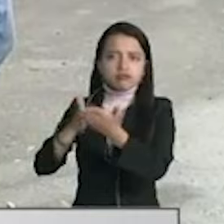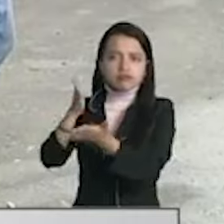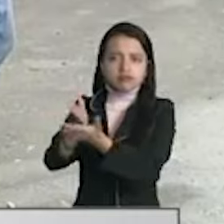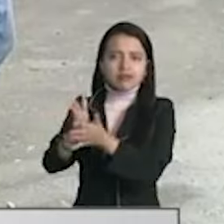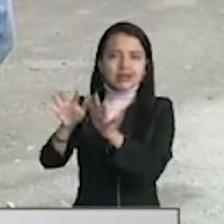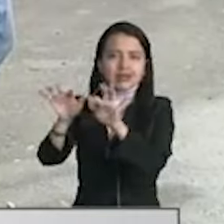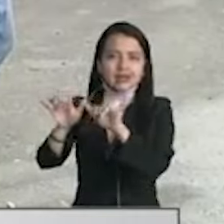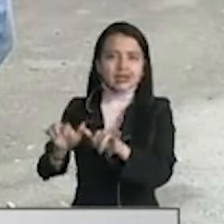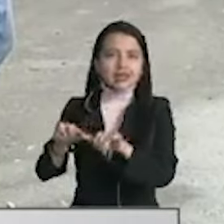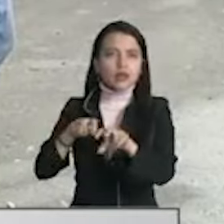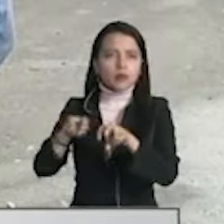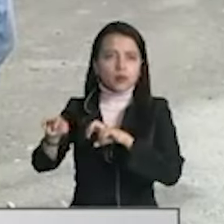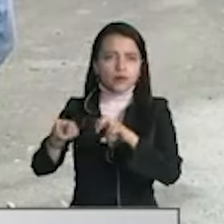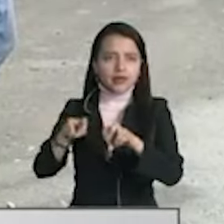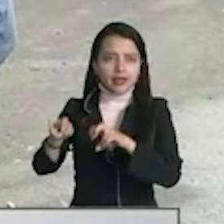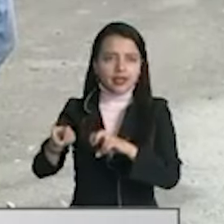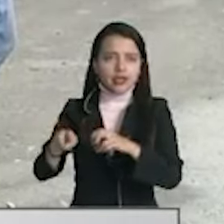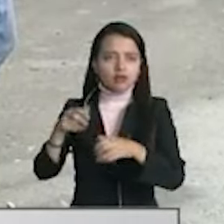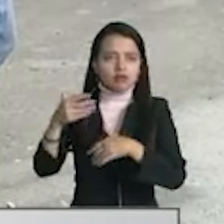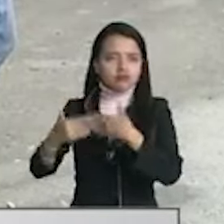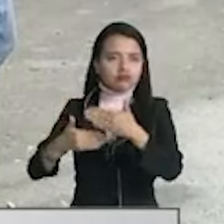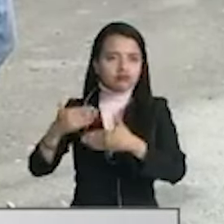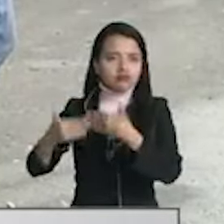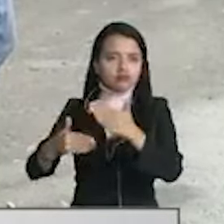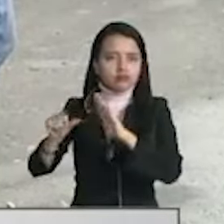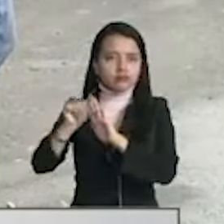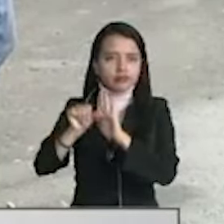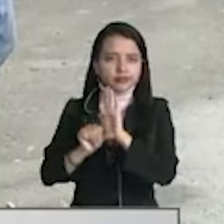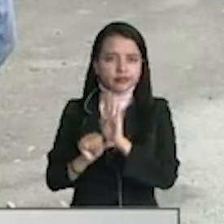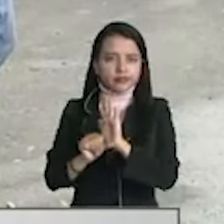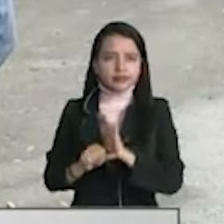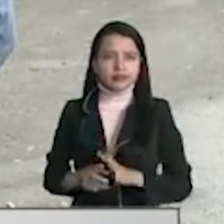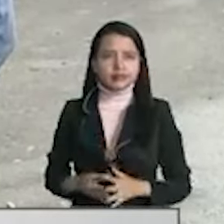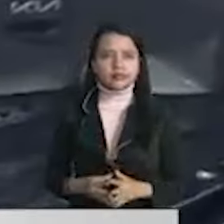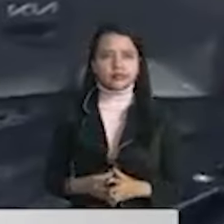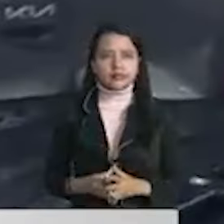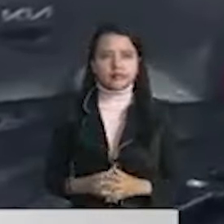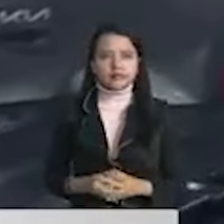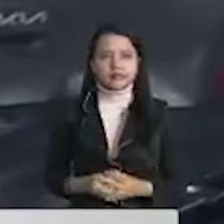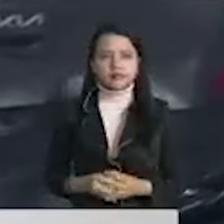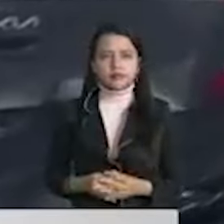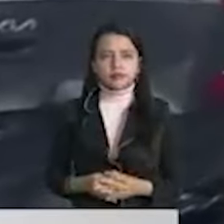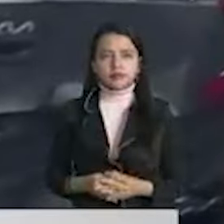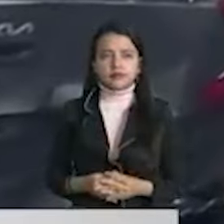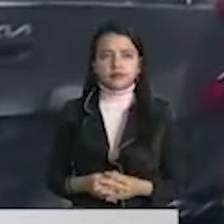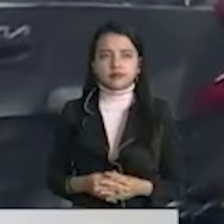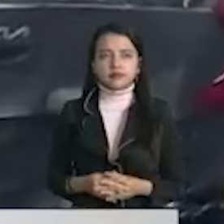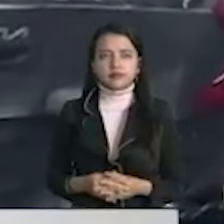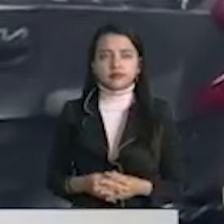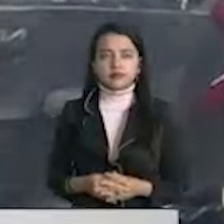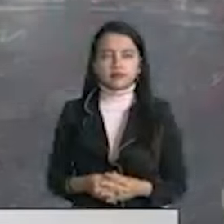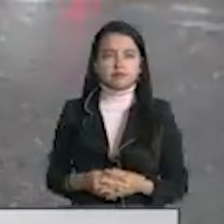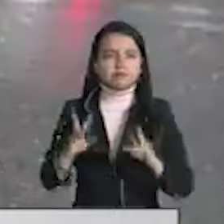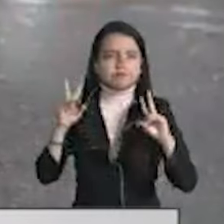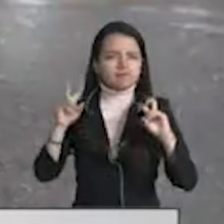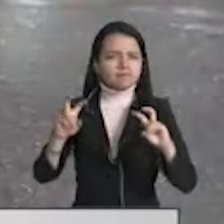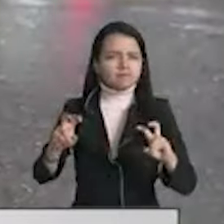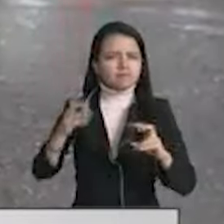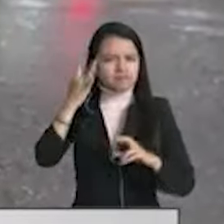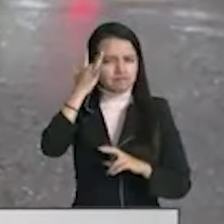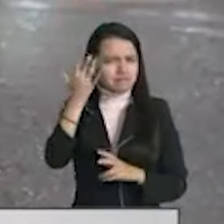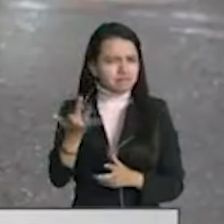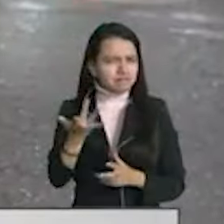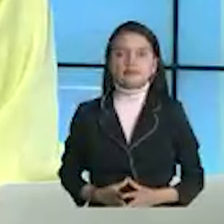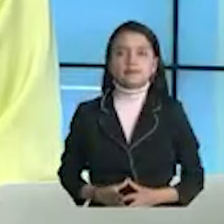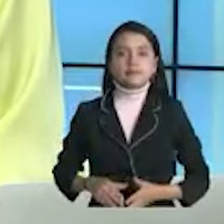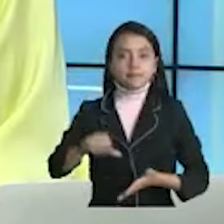de Movilidad para hacer los respectivos protocolos en estos casos de incidentes de tránsito. Por ahora se investigan las causas del